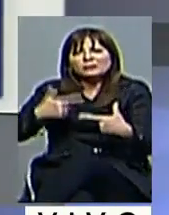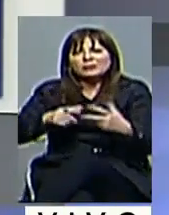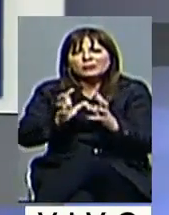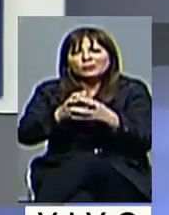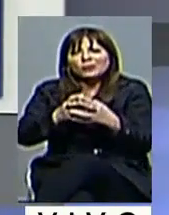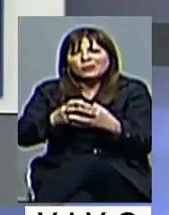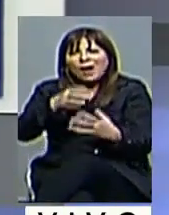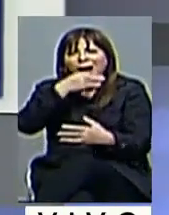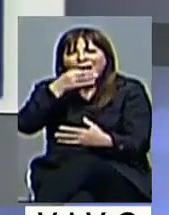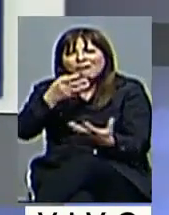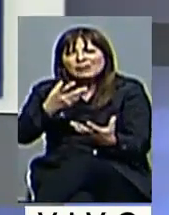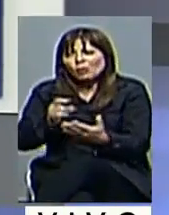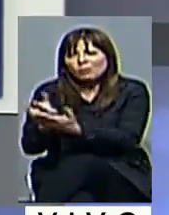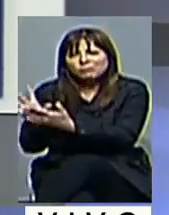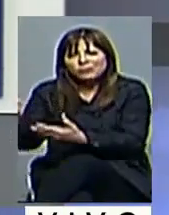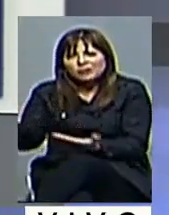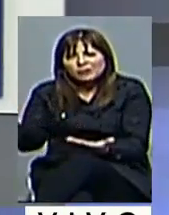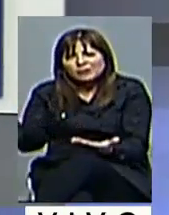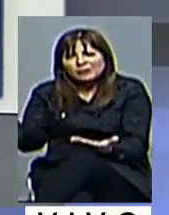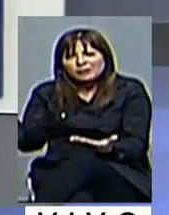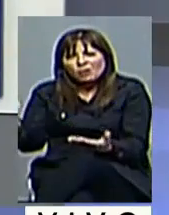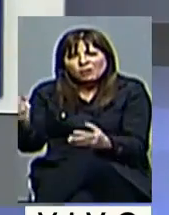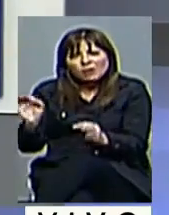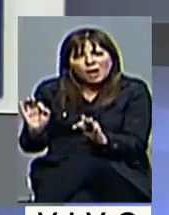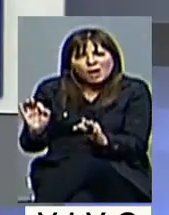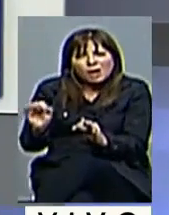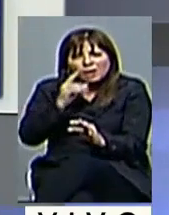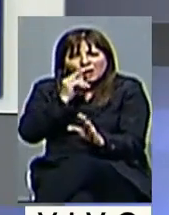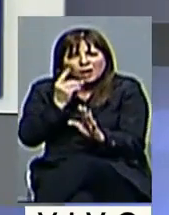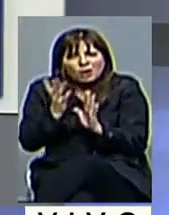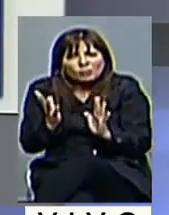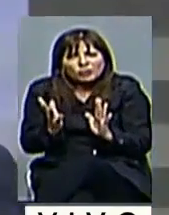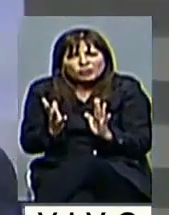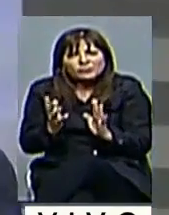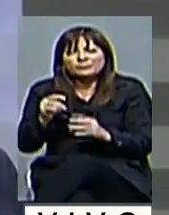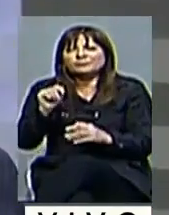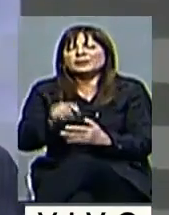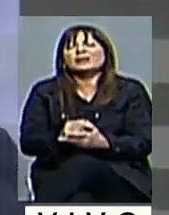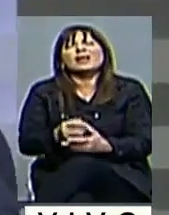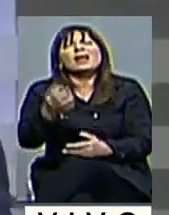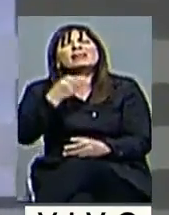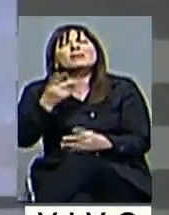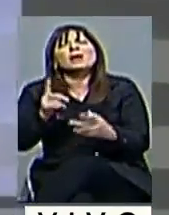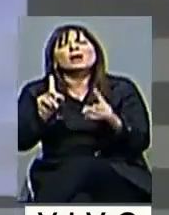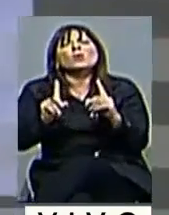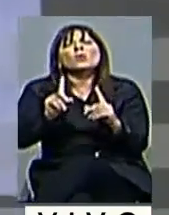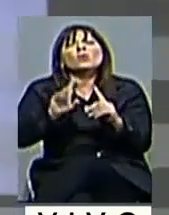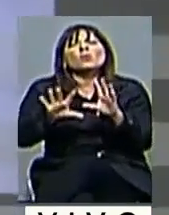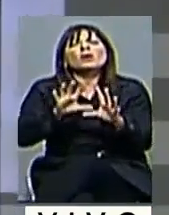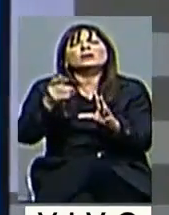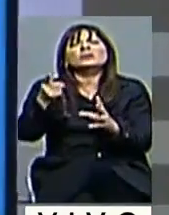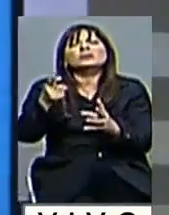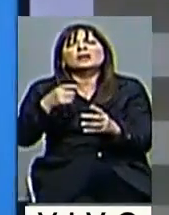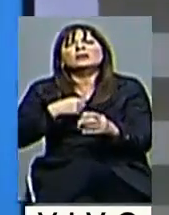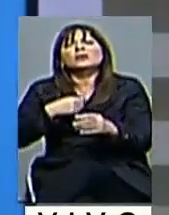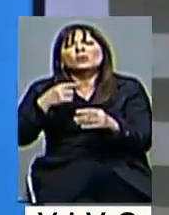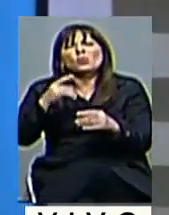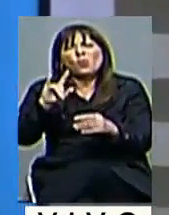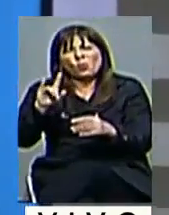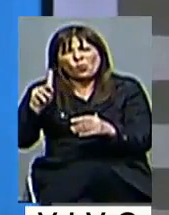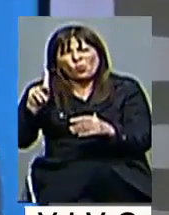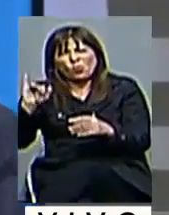habla de una eventual expulsión de la misma. Claro. Ahora dime una cosa, y en el caso dime sí, tú, yo que después quiero preguntarte por el caso de la